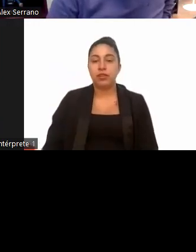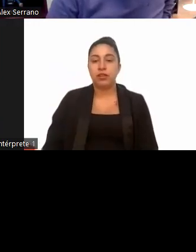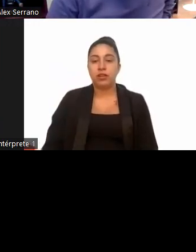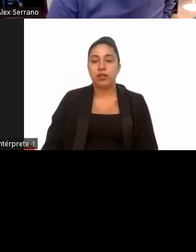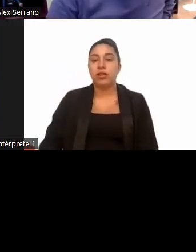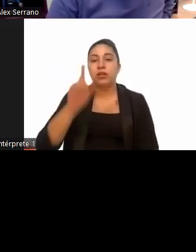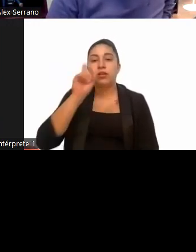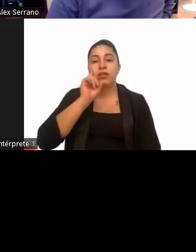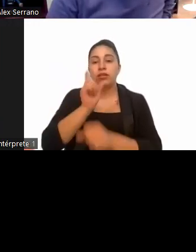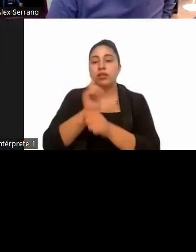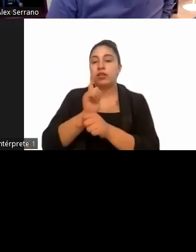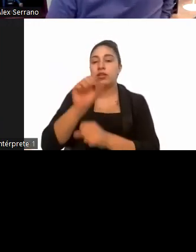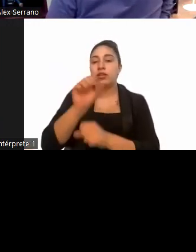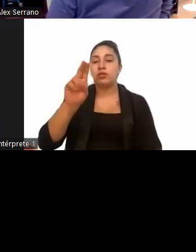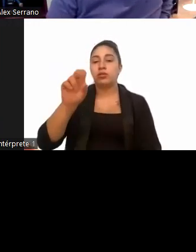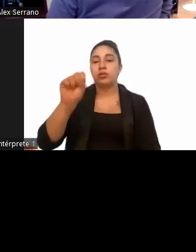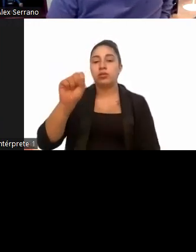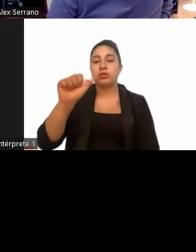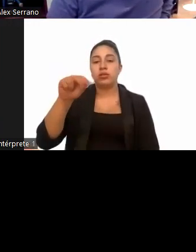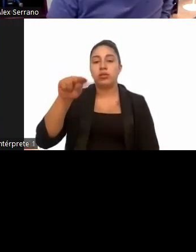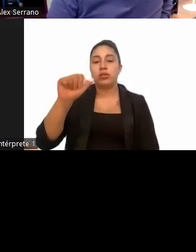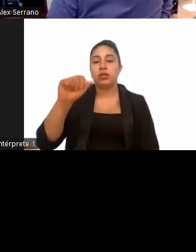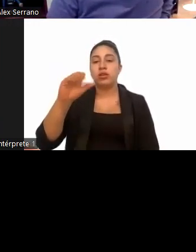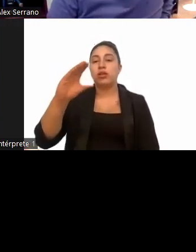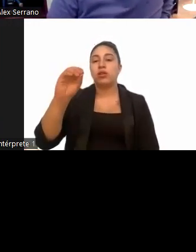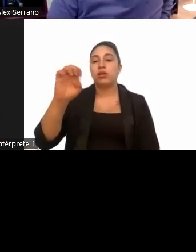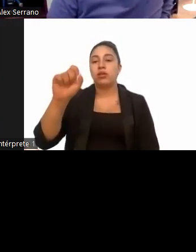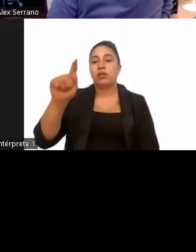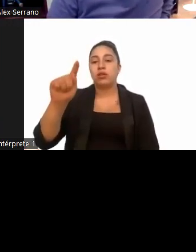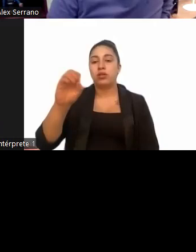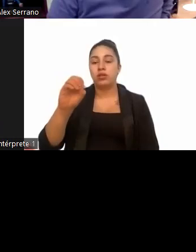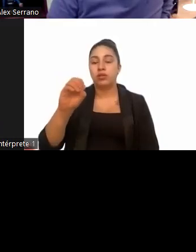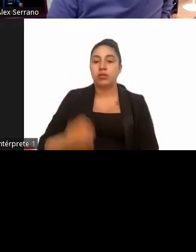Licenciada Luz Susana de la Luz Coeto Varela.